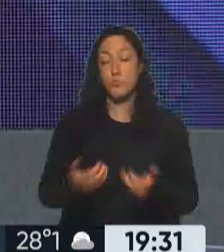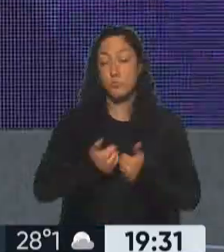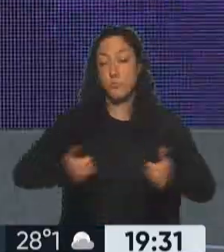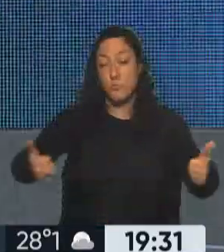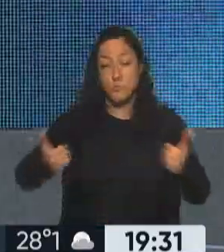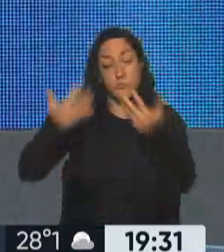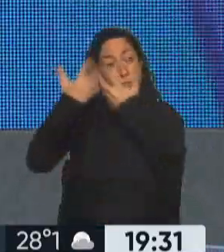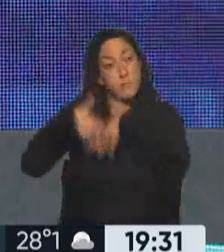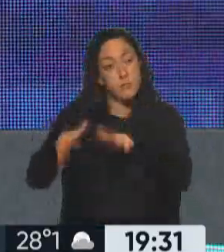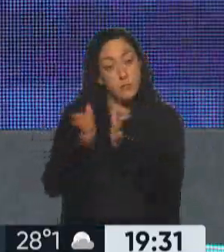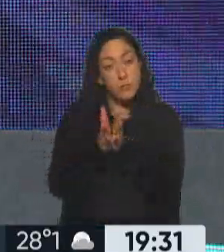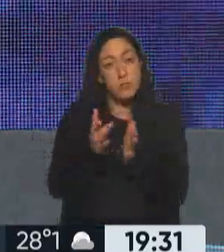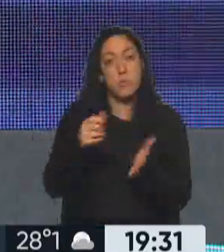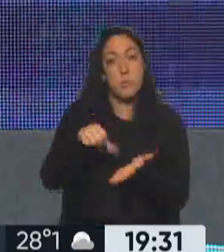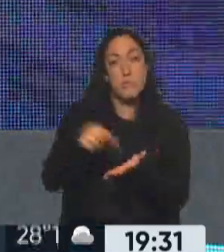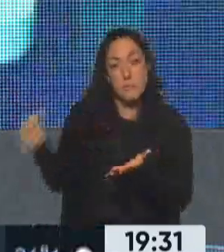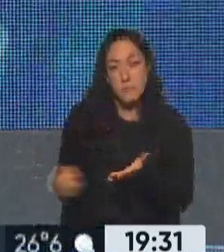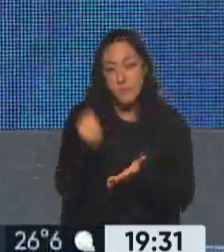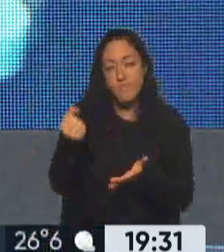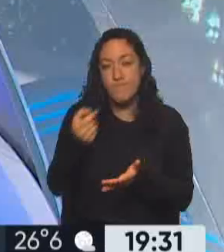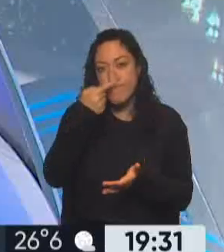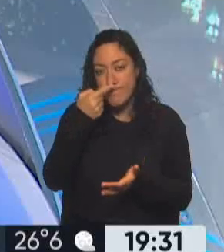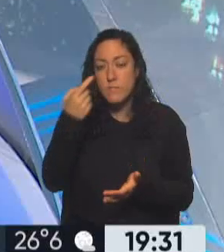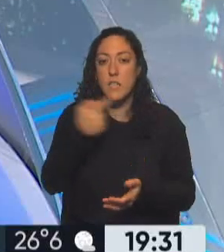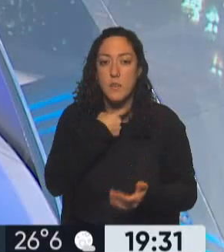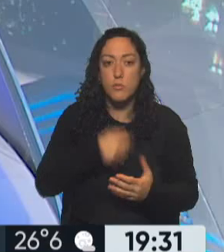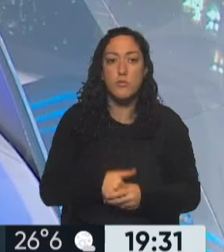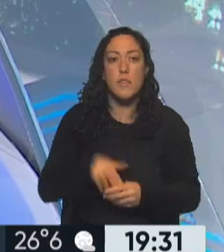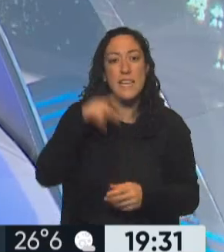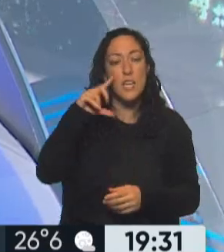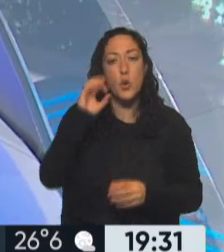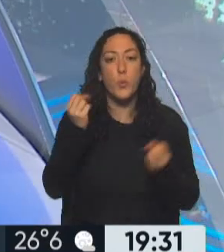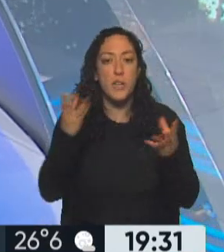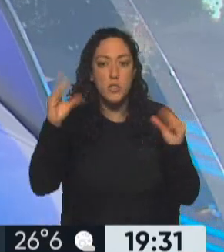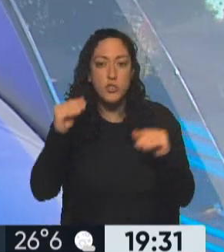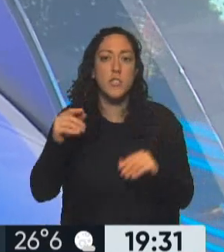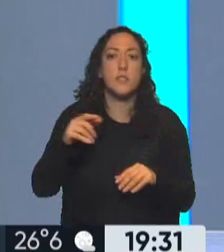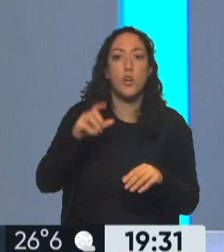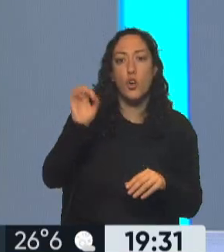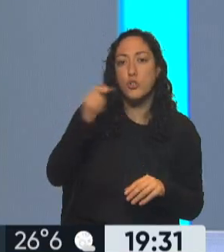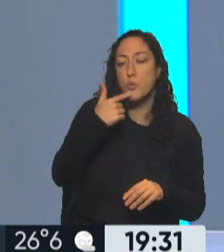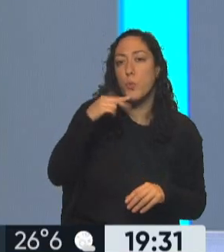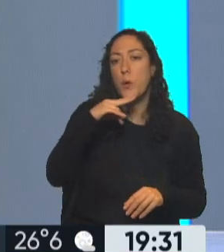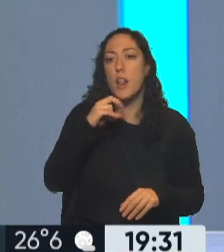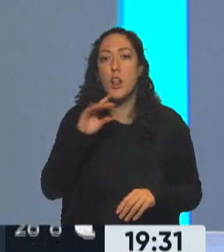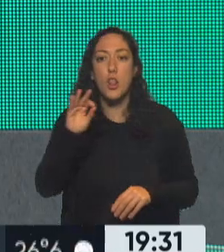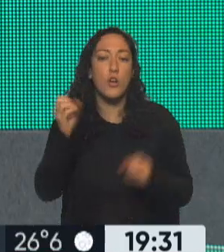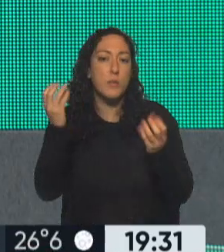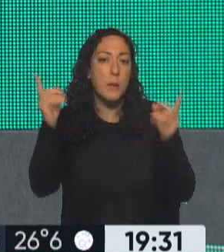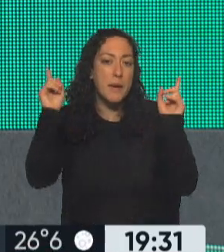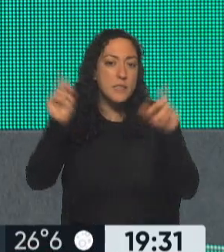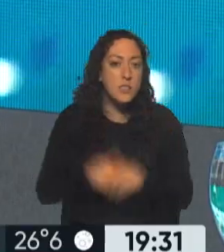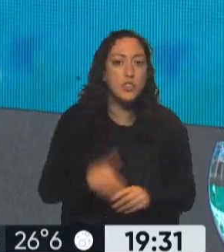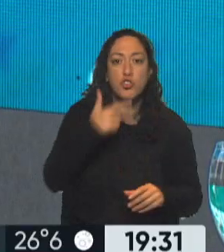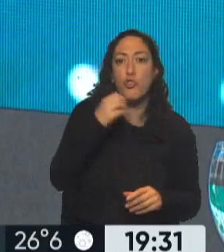tratando de pensar en voz alta un país que nos importa. Nico Marsico. ¿Cómo estás, Horacio? Buenas noches. Don Osvaldo Quiroga. ¿Cómo le va, maestro? Sofía